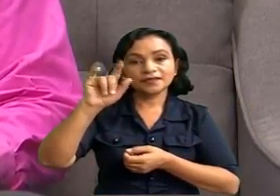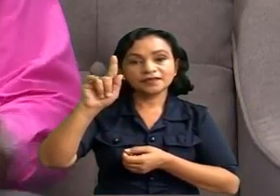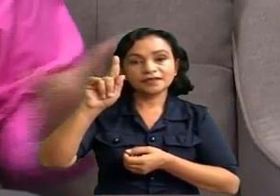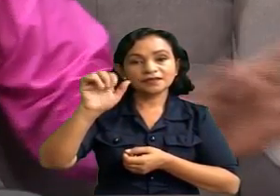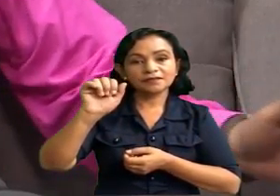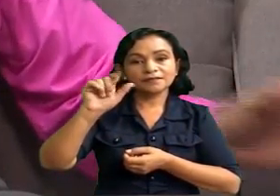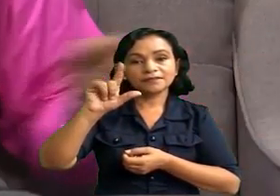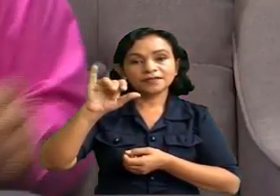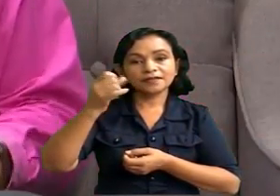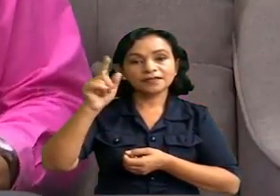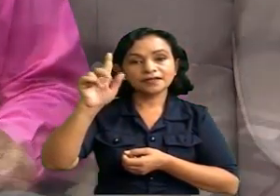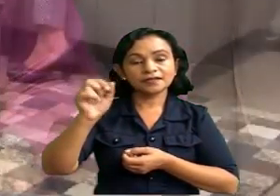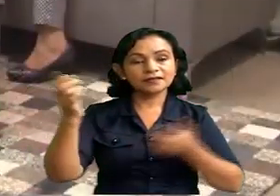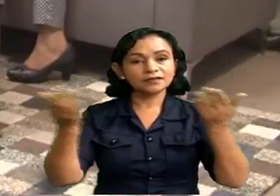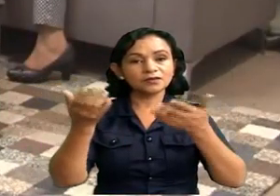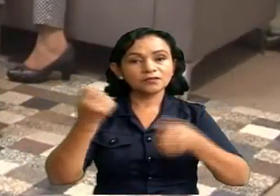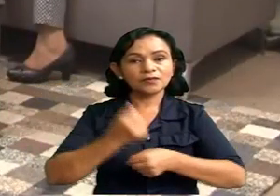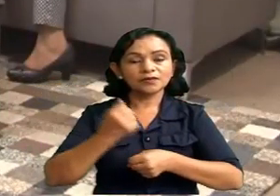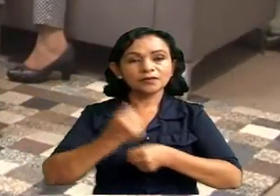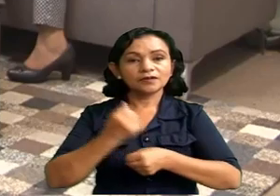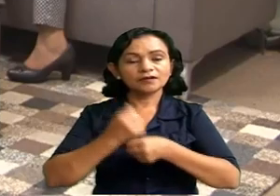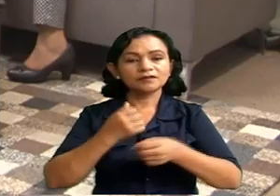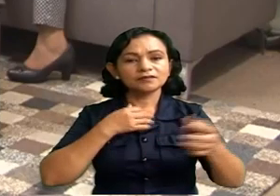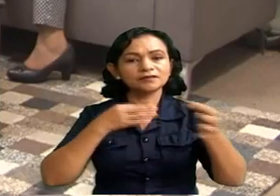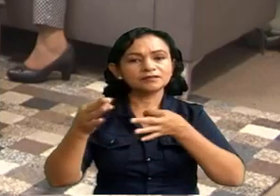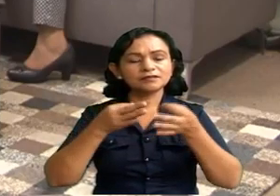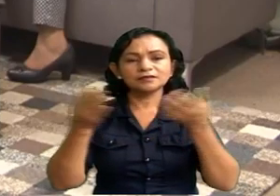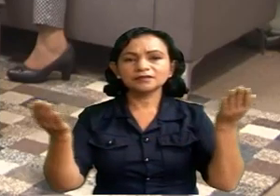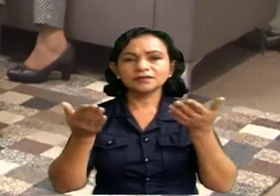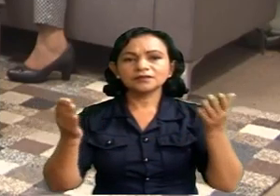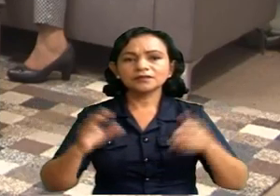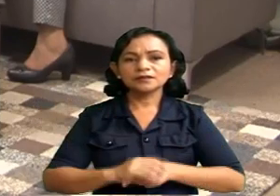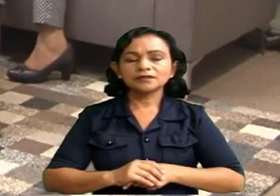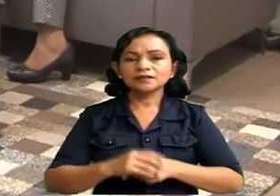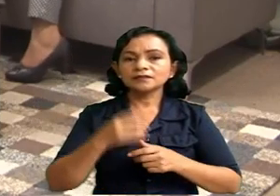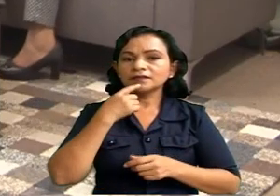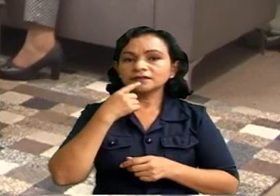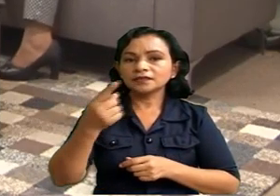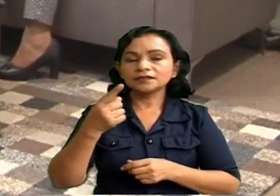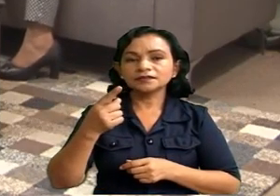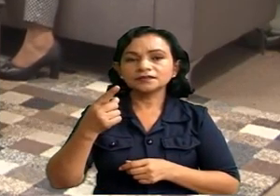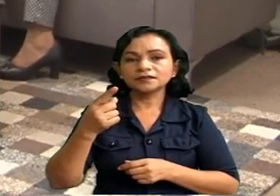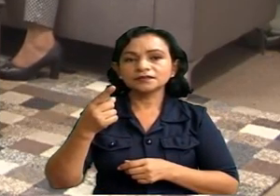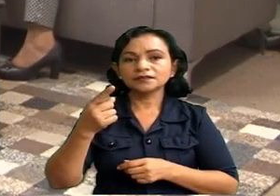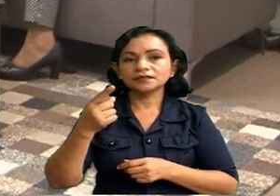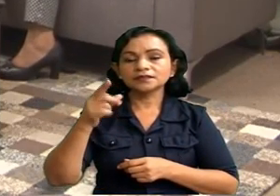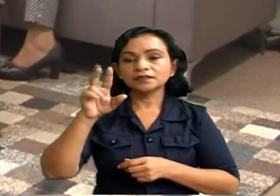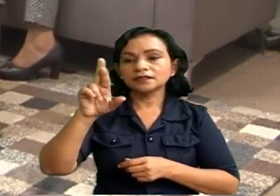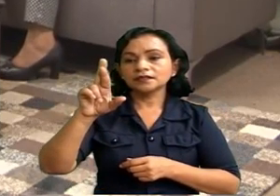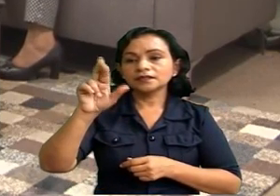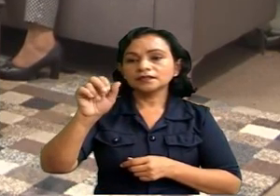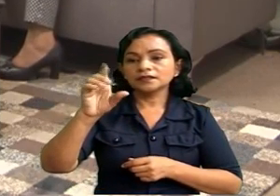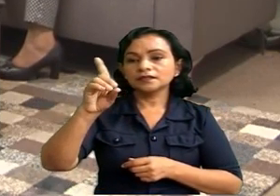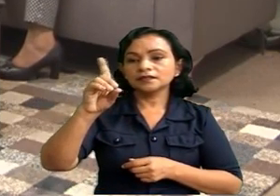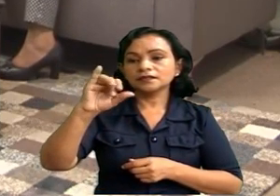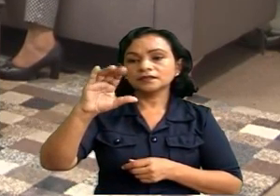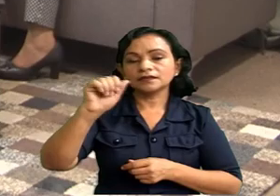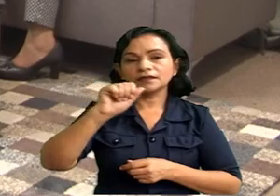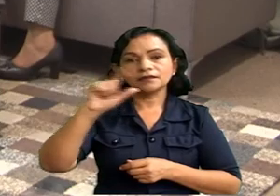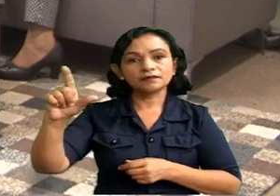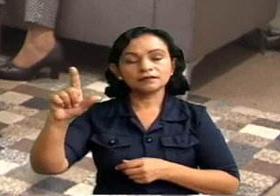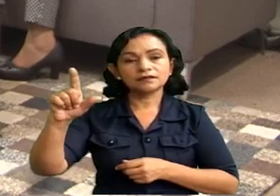Su opinión, diputada, a partir de esta descripción magistral. Primero, decir que Chávez es radical, desde ese punto de vista no. Él es